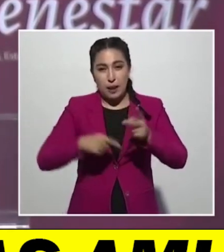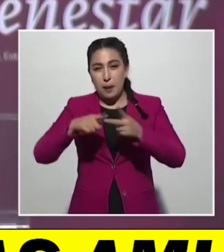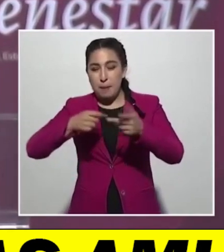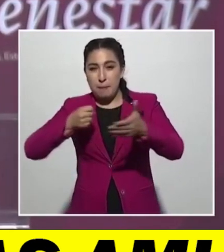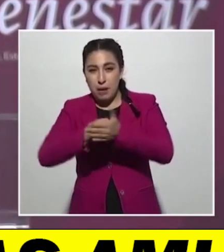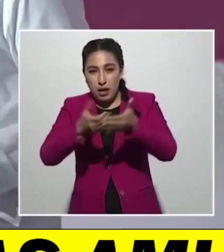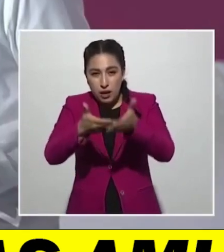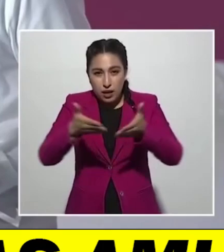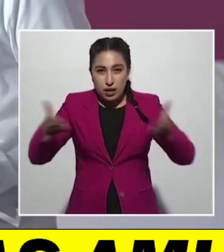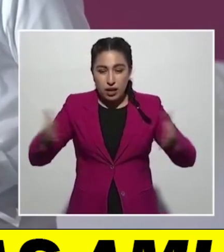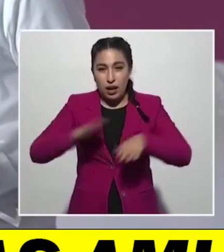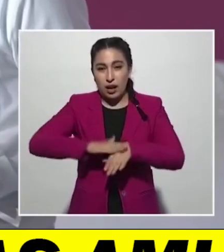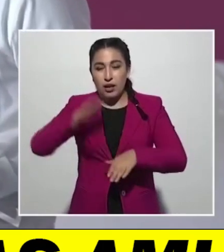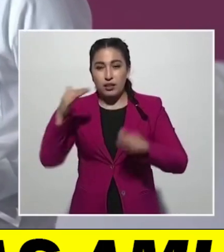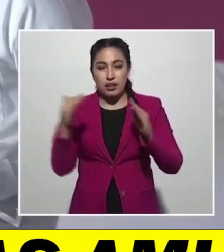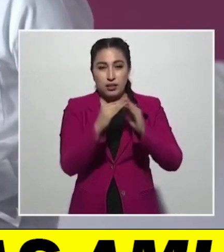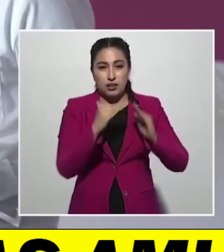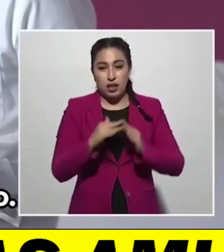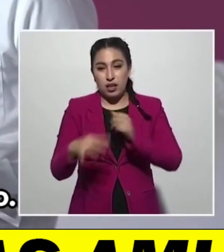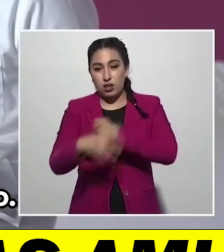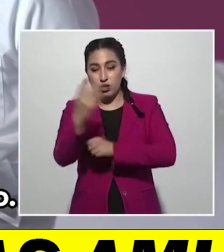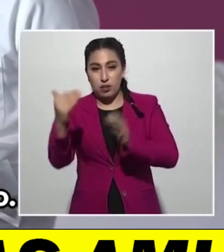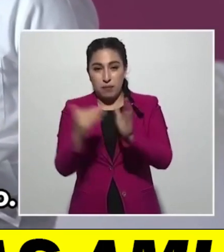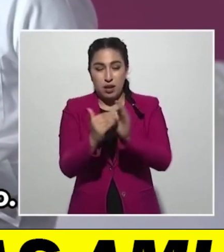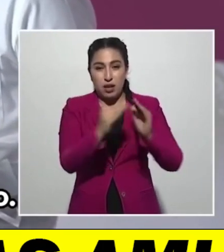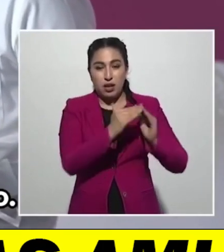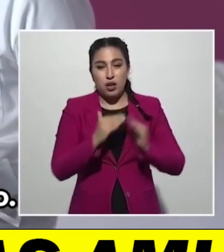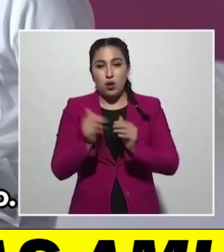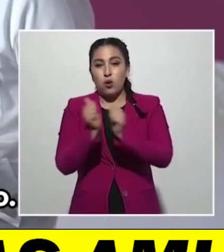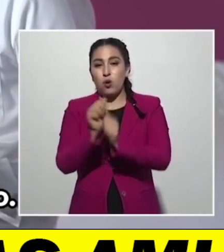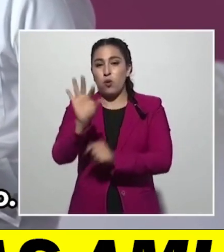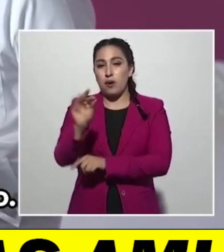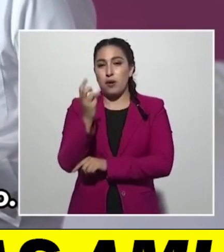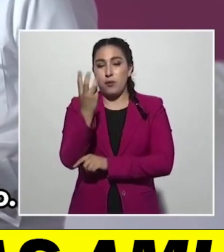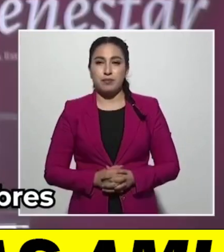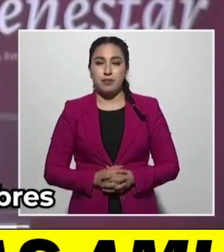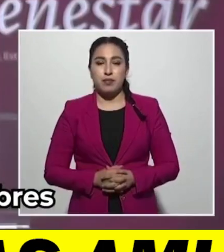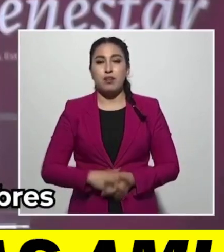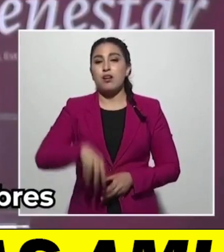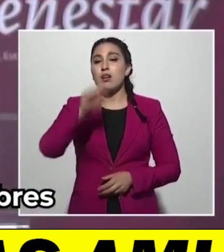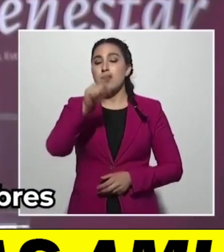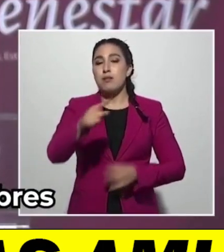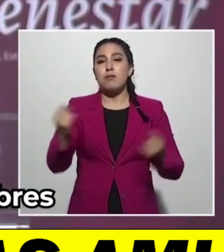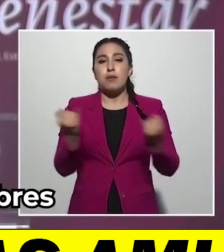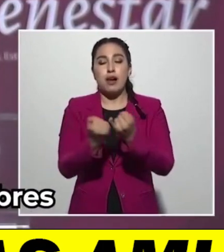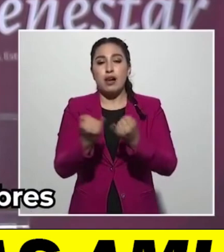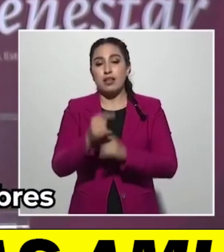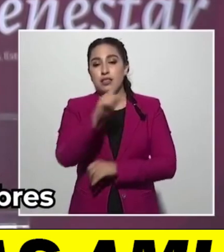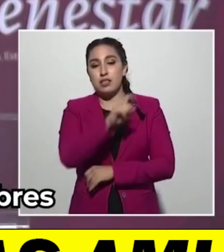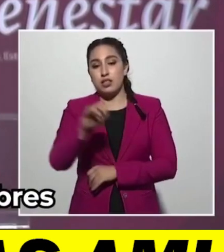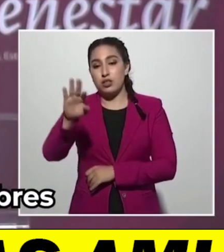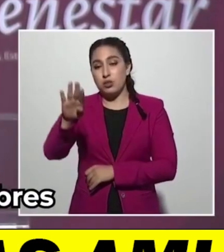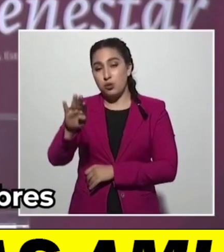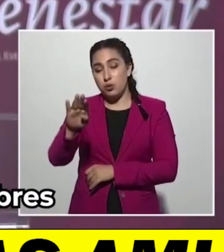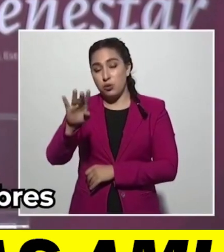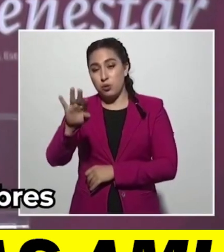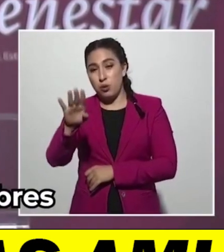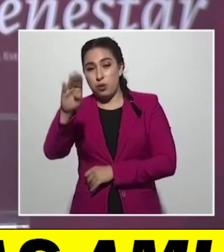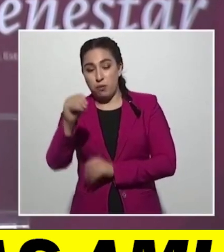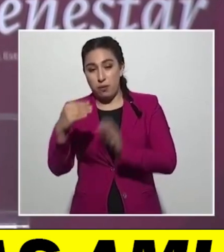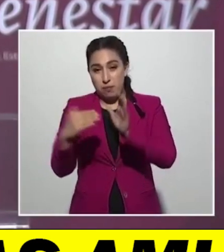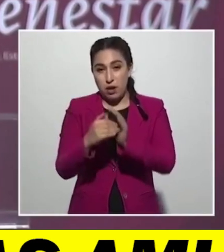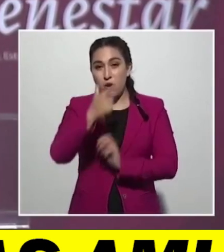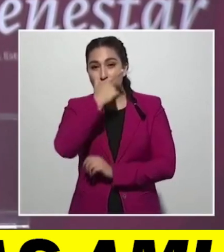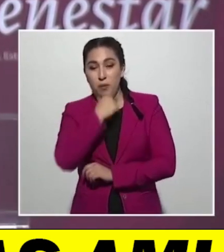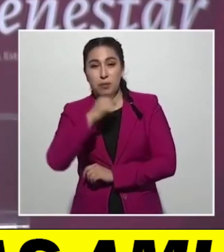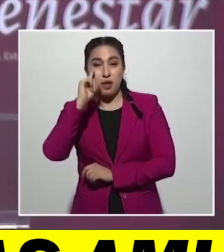o mejoramiento de 14.000 viviendas en 44 municipios del estado. Más de 159 mil mujeres y hombres